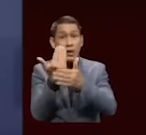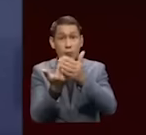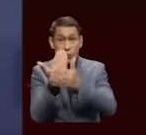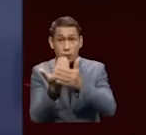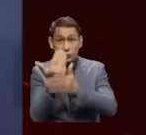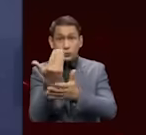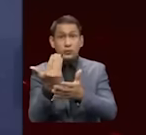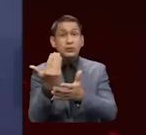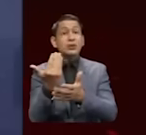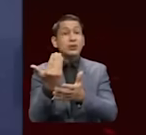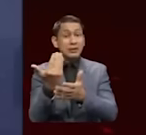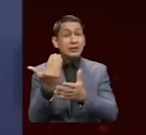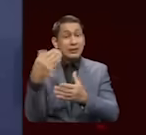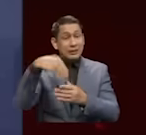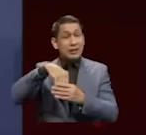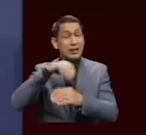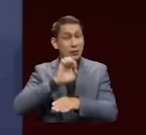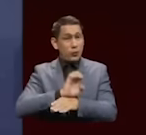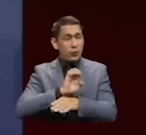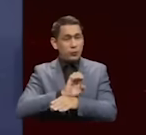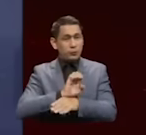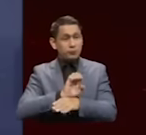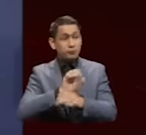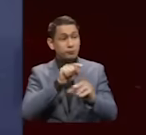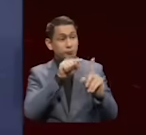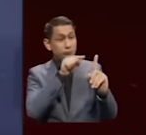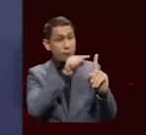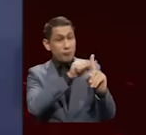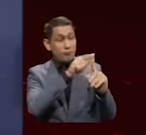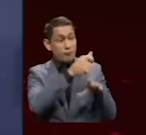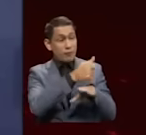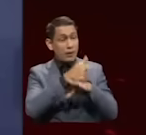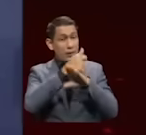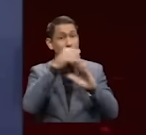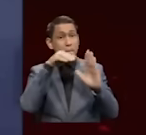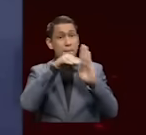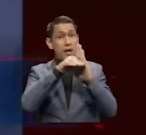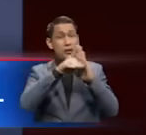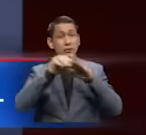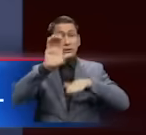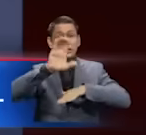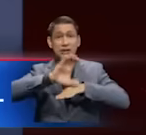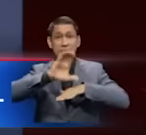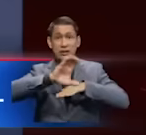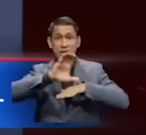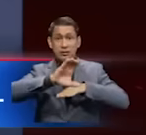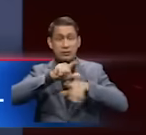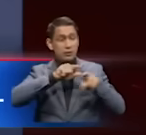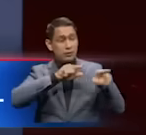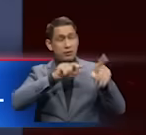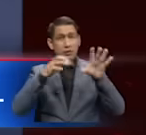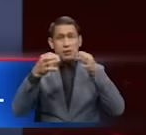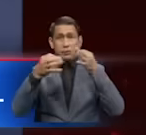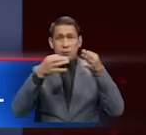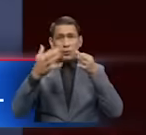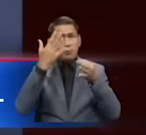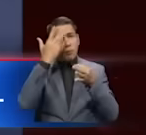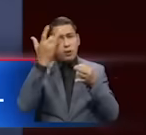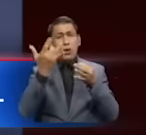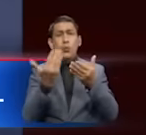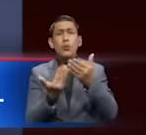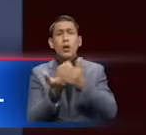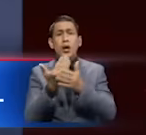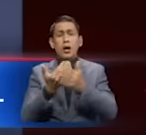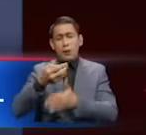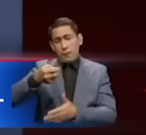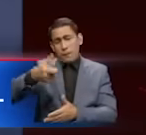monedas. Con nosotros se encuentra el gerente del Banco Central, Guillermo Avellán. Coméntenos, señor gerente, ¿cuáles son los motivos por qué se han escogido estos personajes?